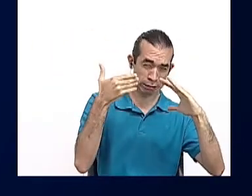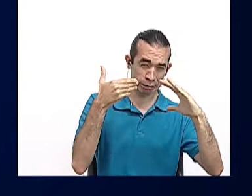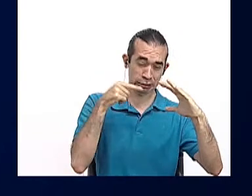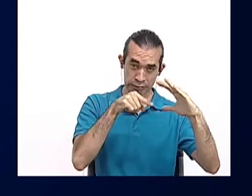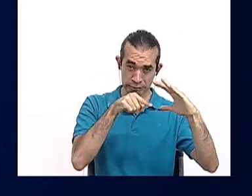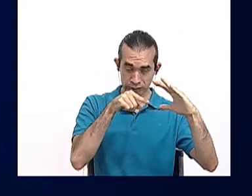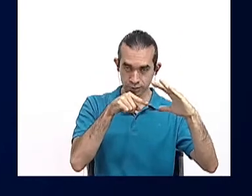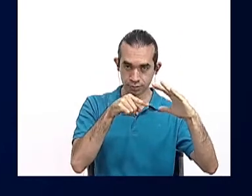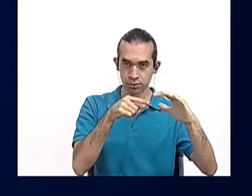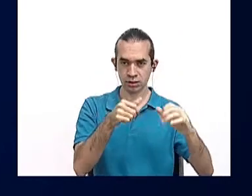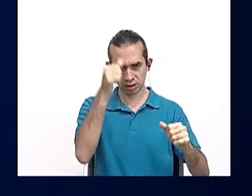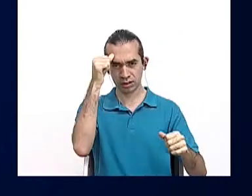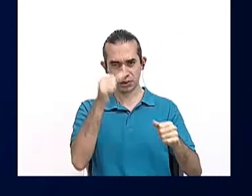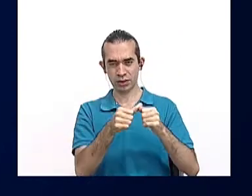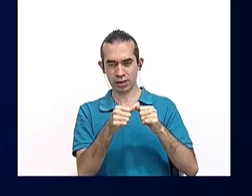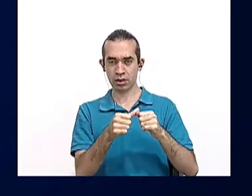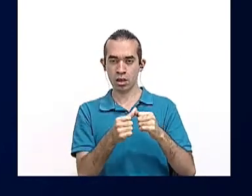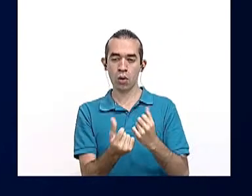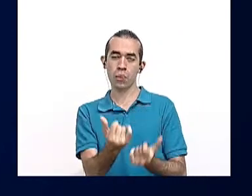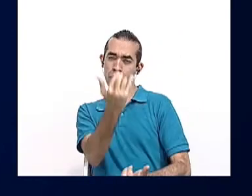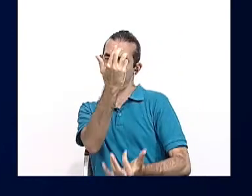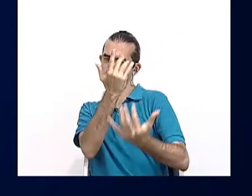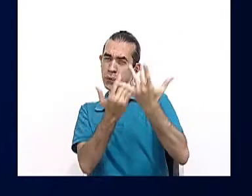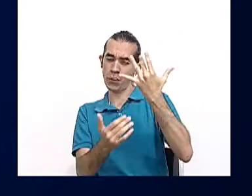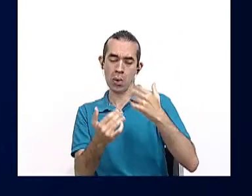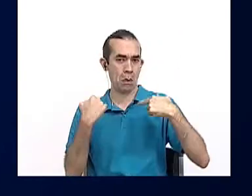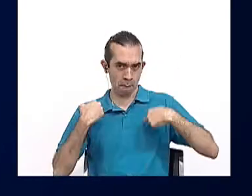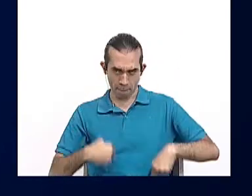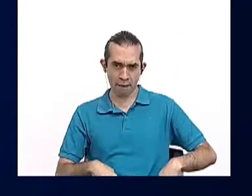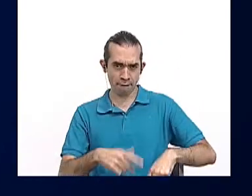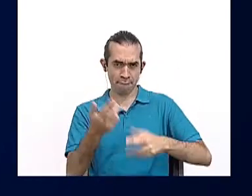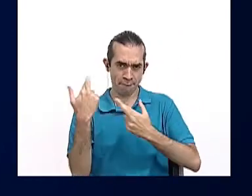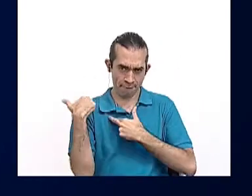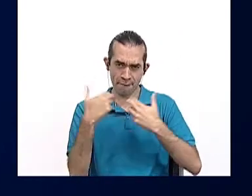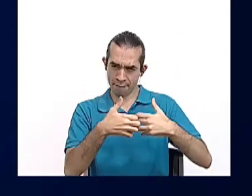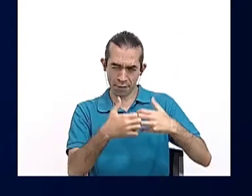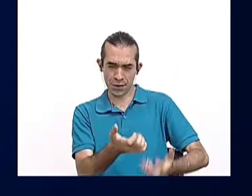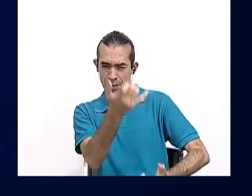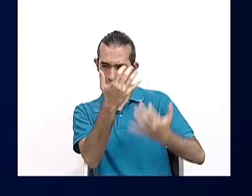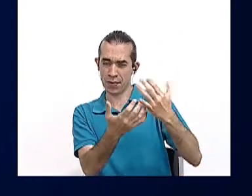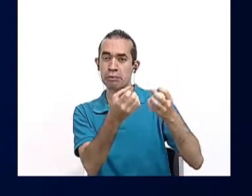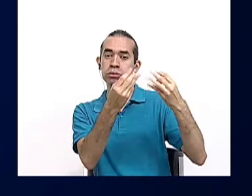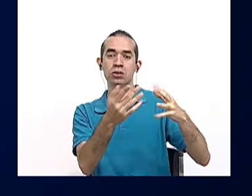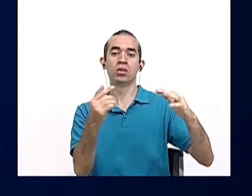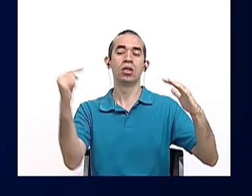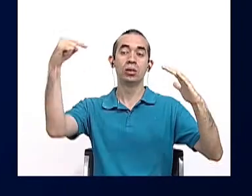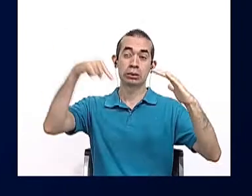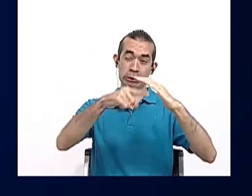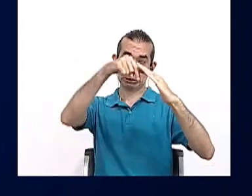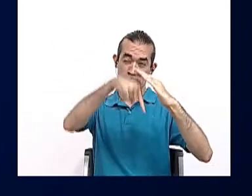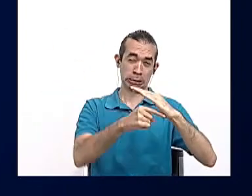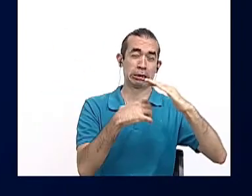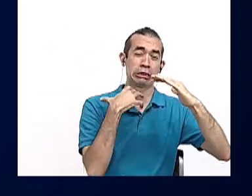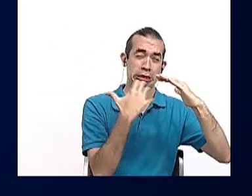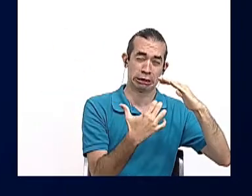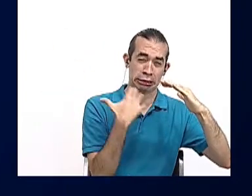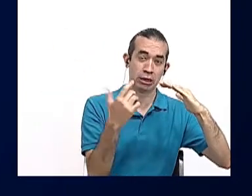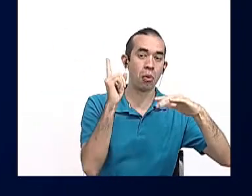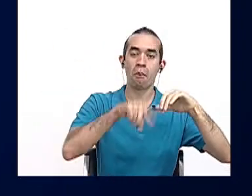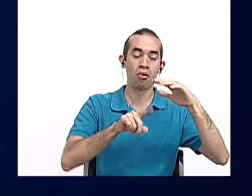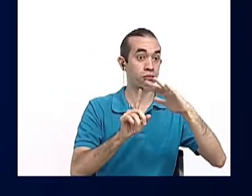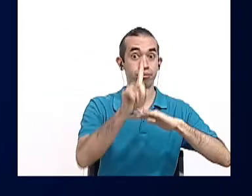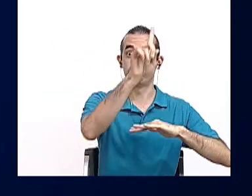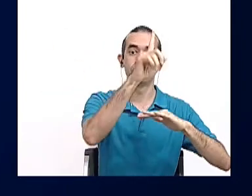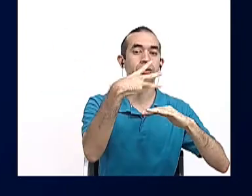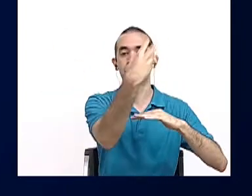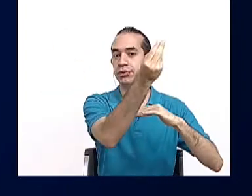la emisión de muchos gases de efecto invernadero en nuestras actividades, hemos creado un desequilibrio en ese efecto invernadero. Vimos entonces la diferencia entre